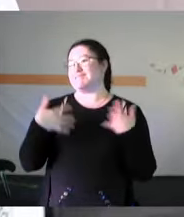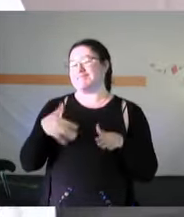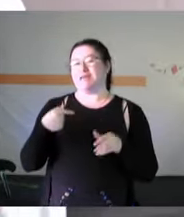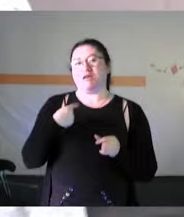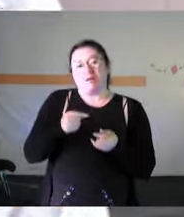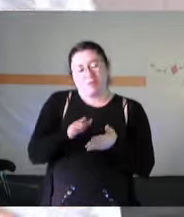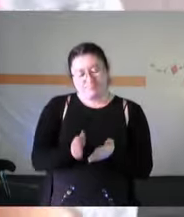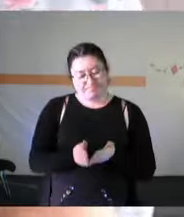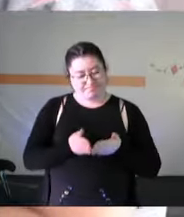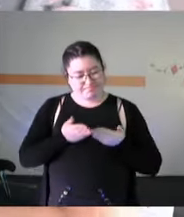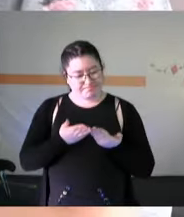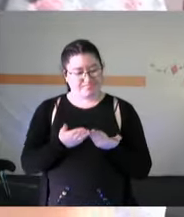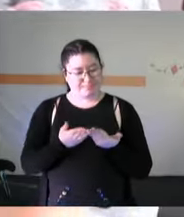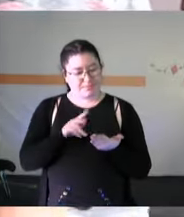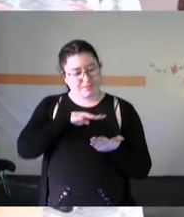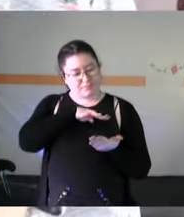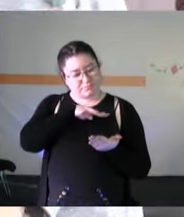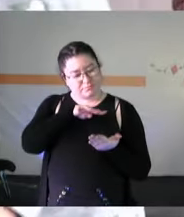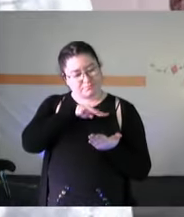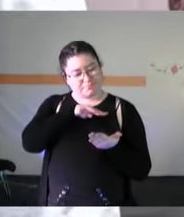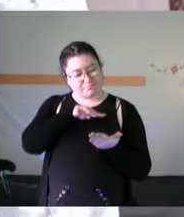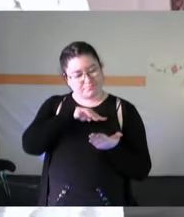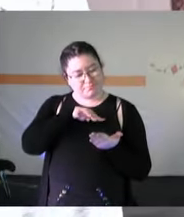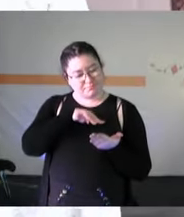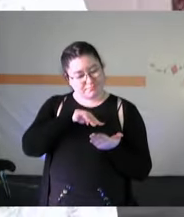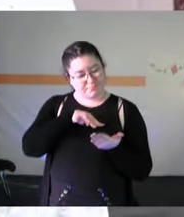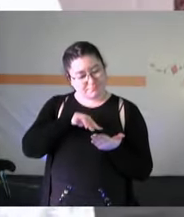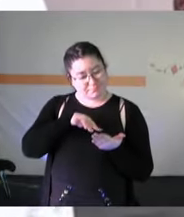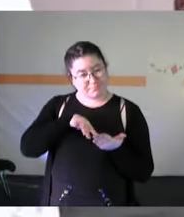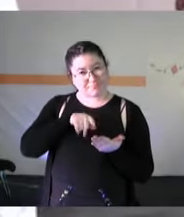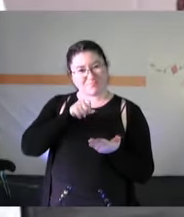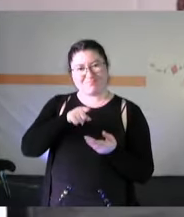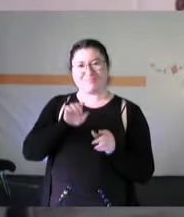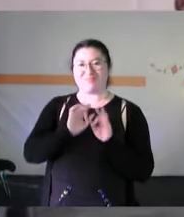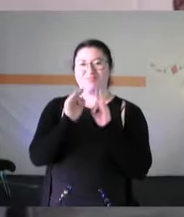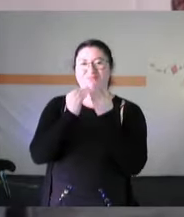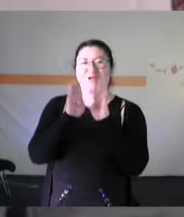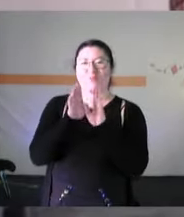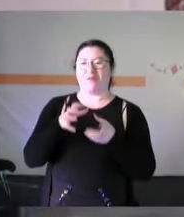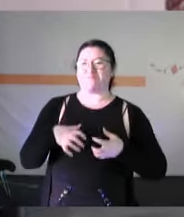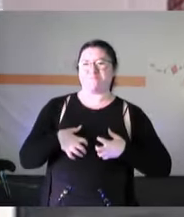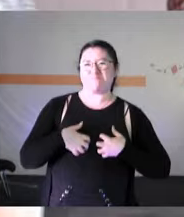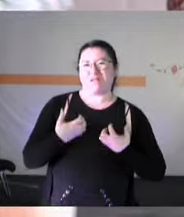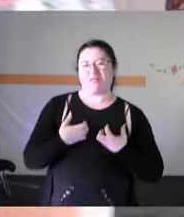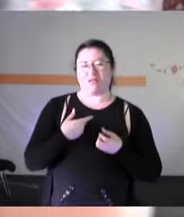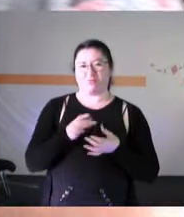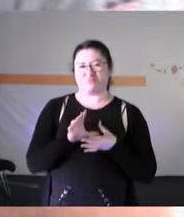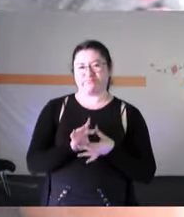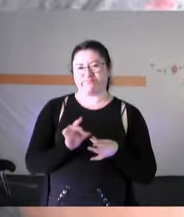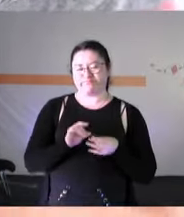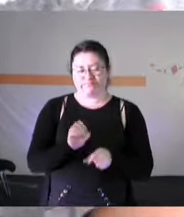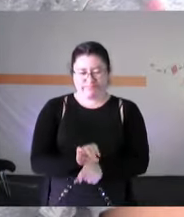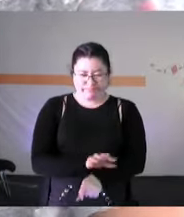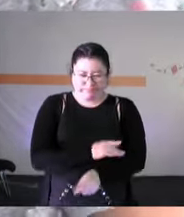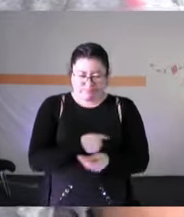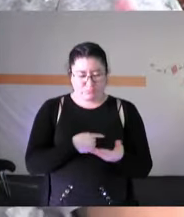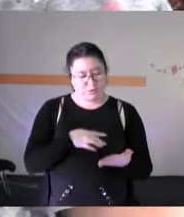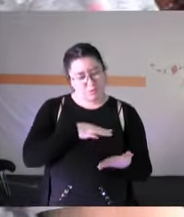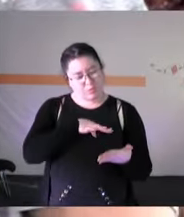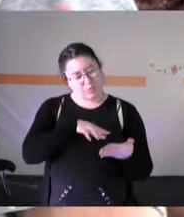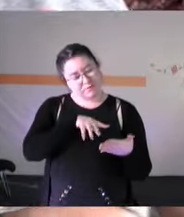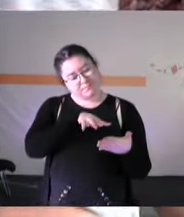esa entonación, con ese ritmo tan violento, tan emotivo. Y cuando acabé de leer el